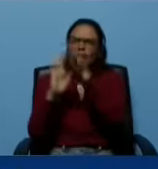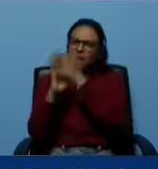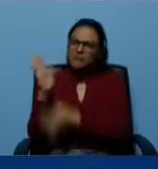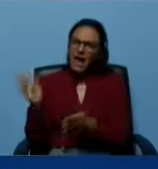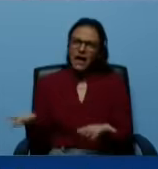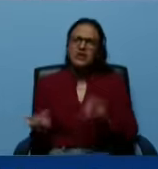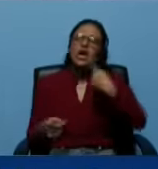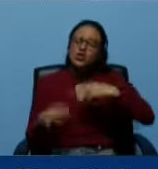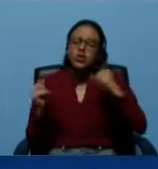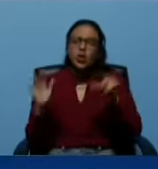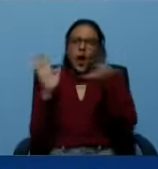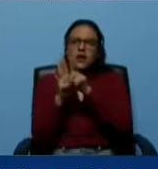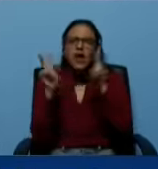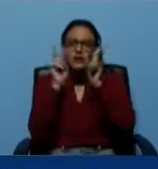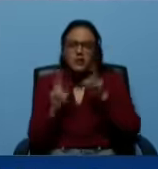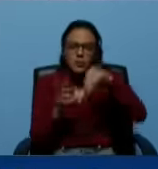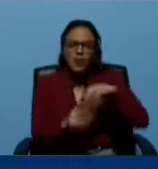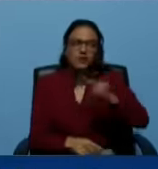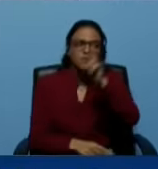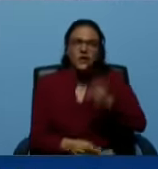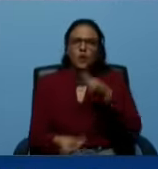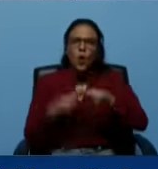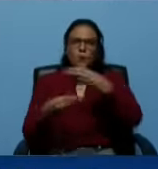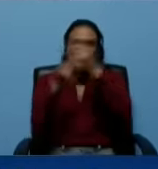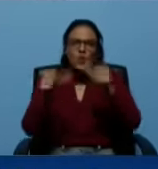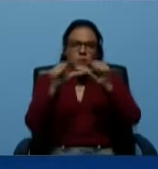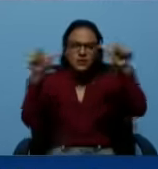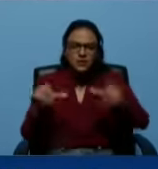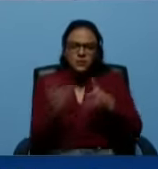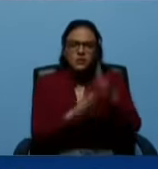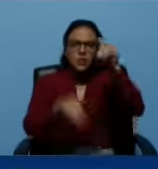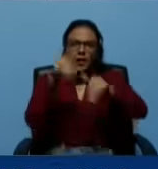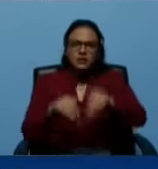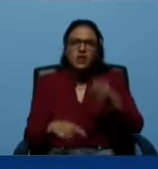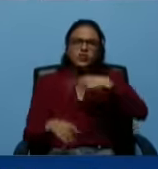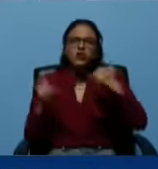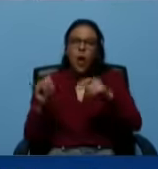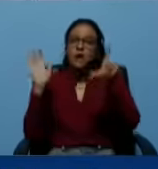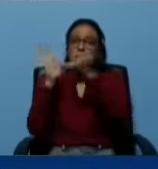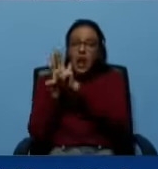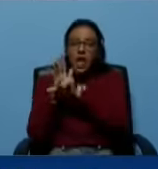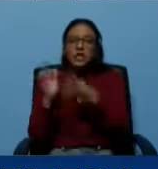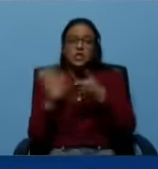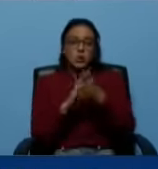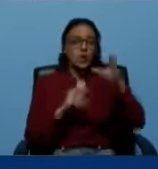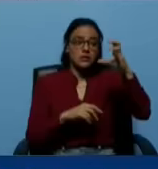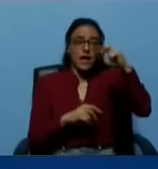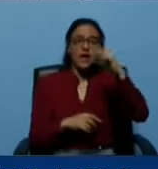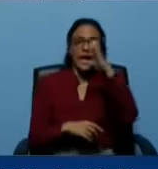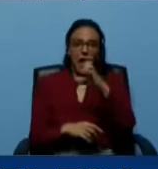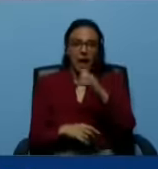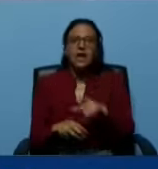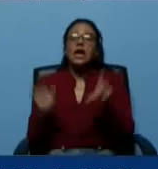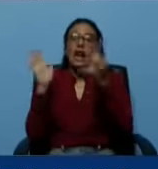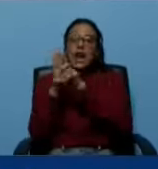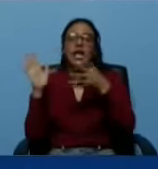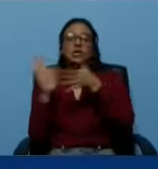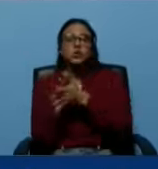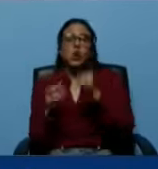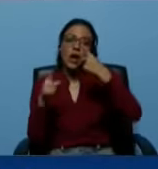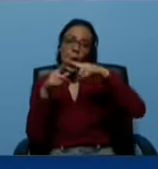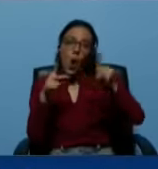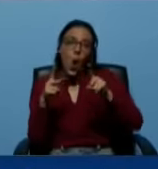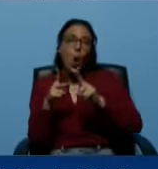una legislación, Ley Orgánica del Poder Electoral, el Reglamento General de la Ley Orgánica de los